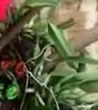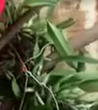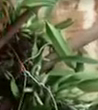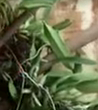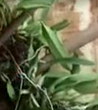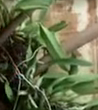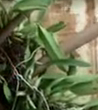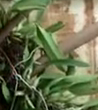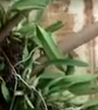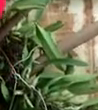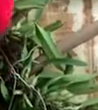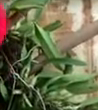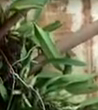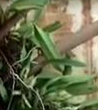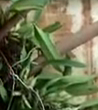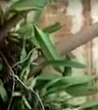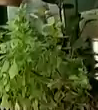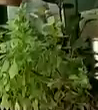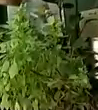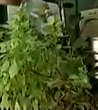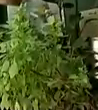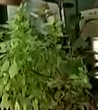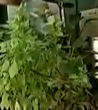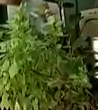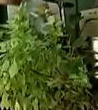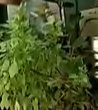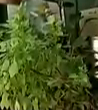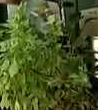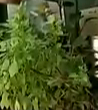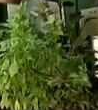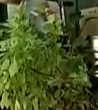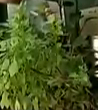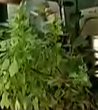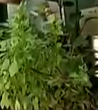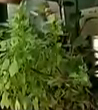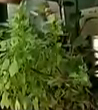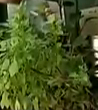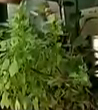tampoco tengo ganas de adivinar. Entonces, bellas y coloridas flores